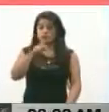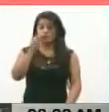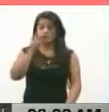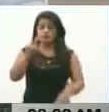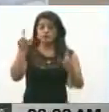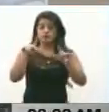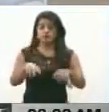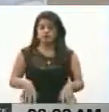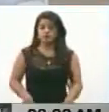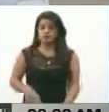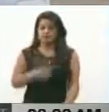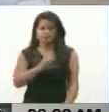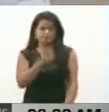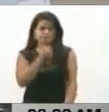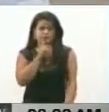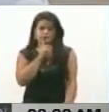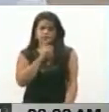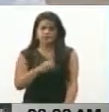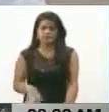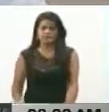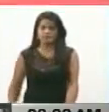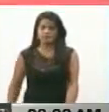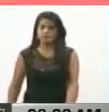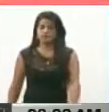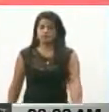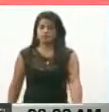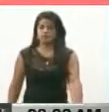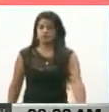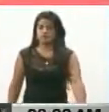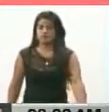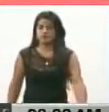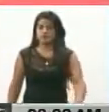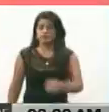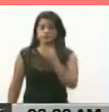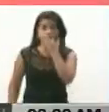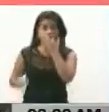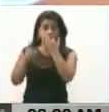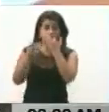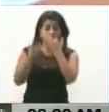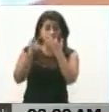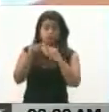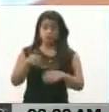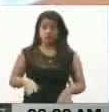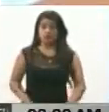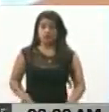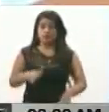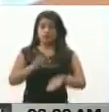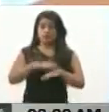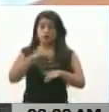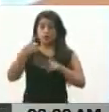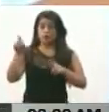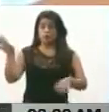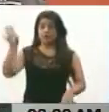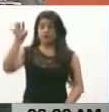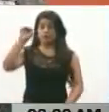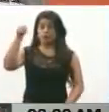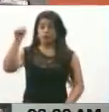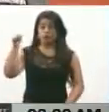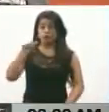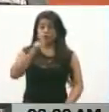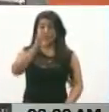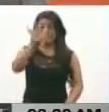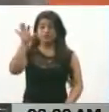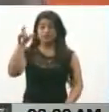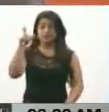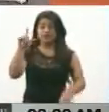calidad. Muy difícilmente. No. Eso que estás diciendo es un punto muy importante, porque en otros países la